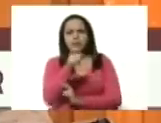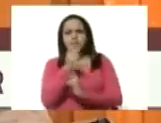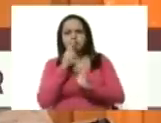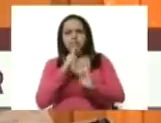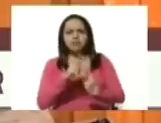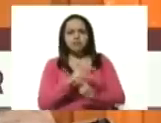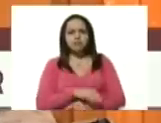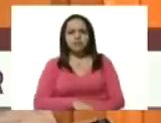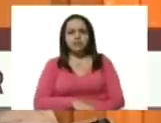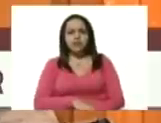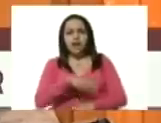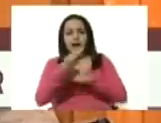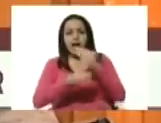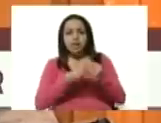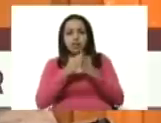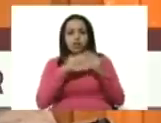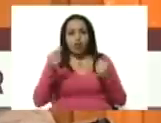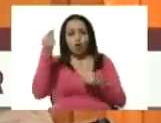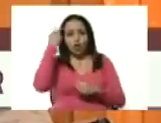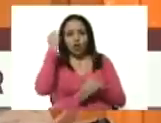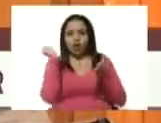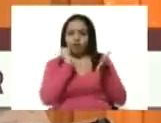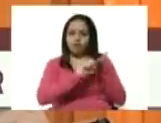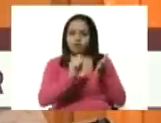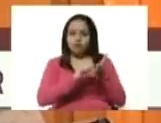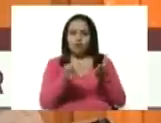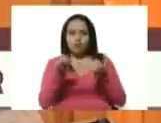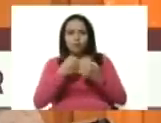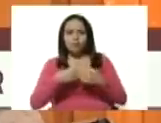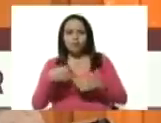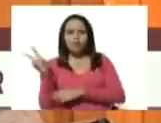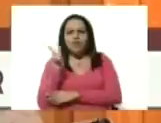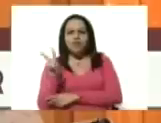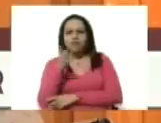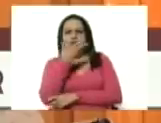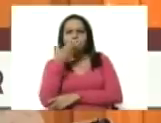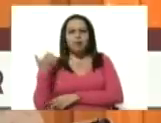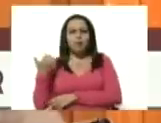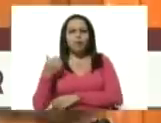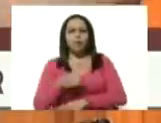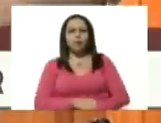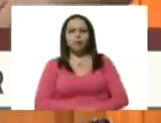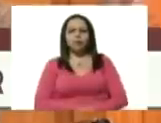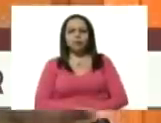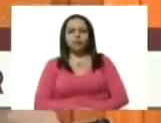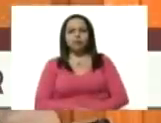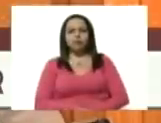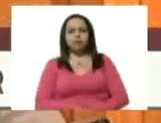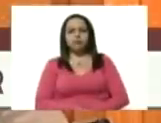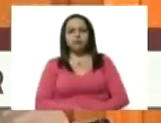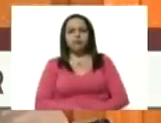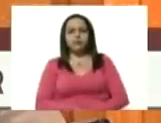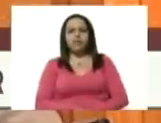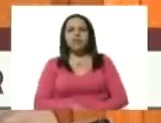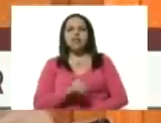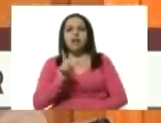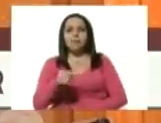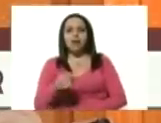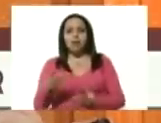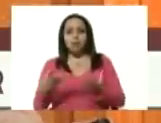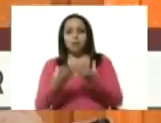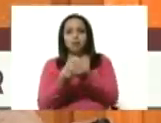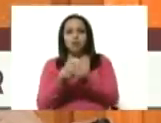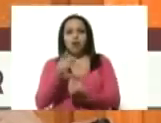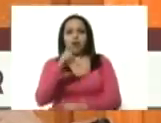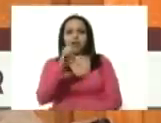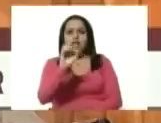bregan todos los días con la pluma para una Venezuela mejor como Leopoldo Pucci.